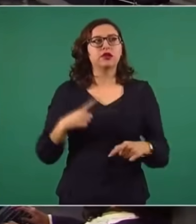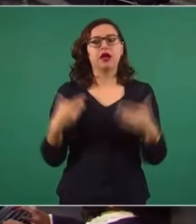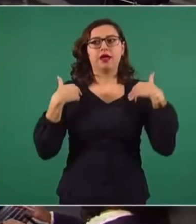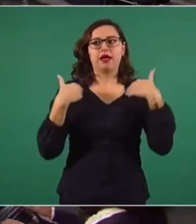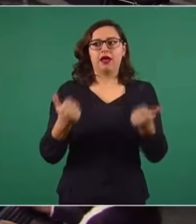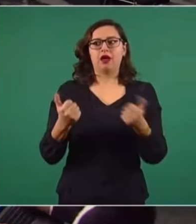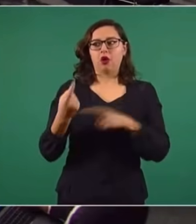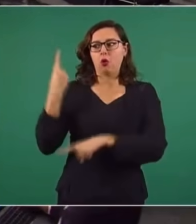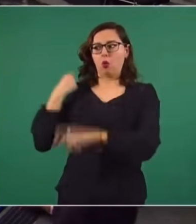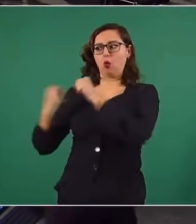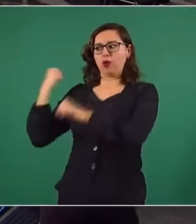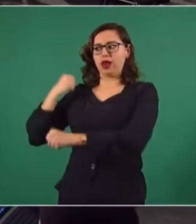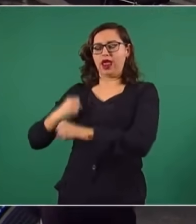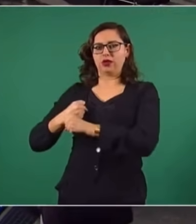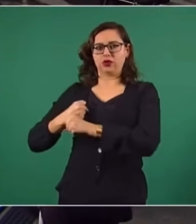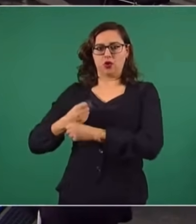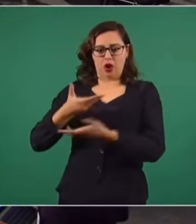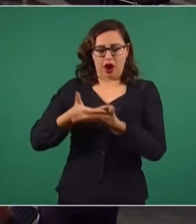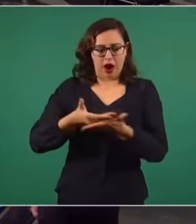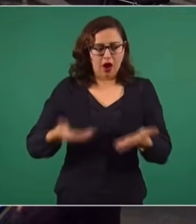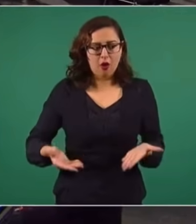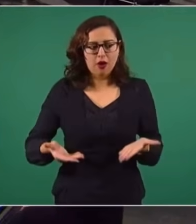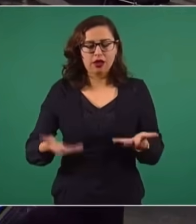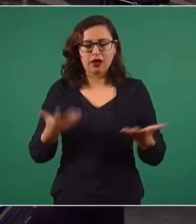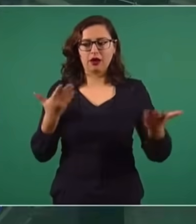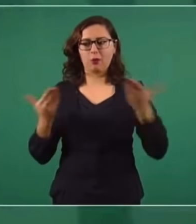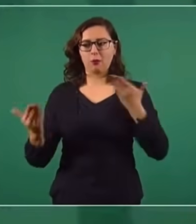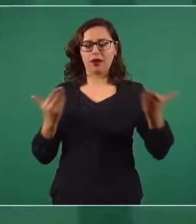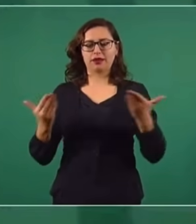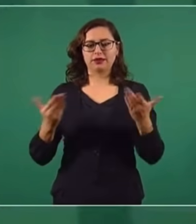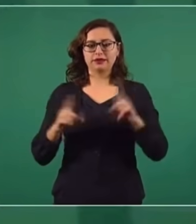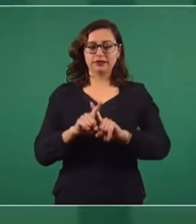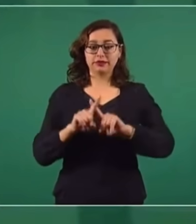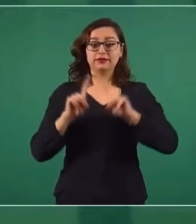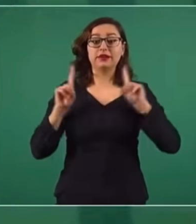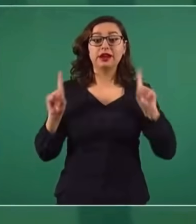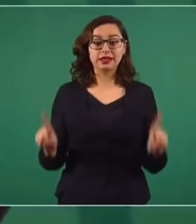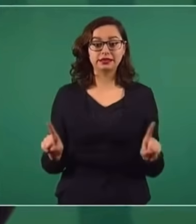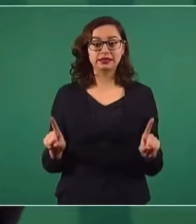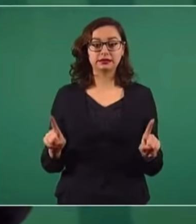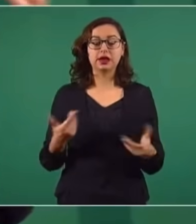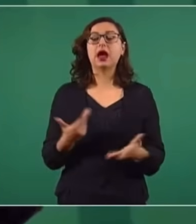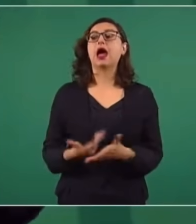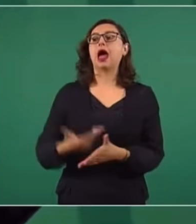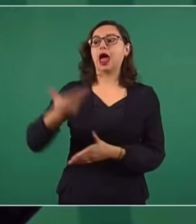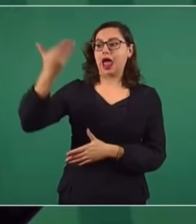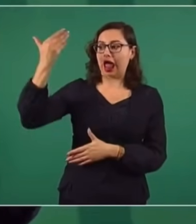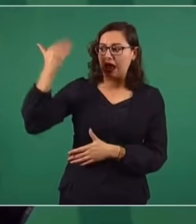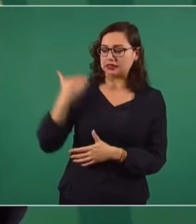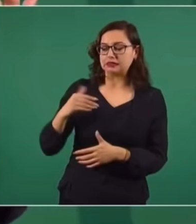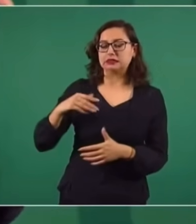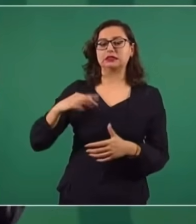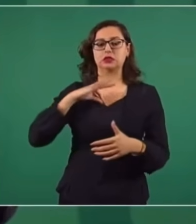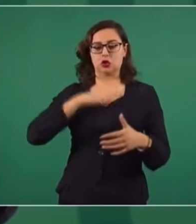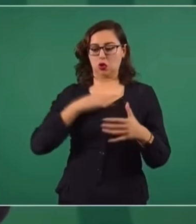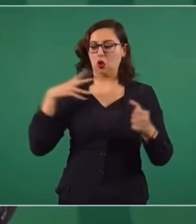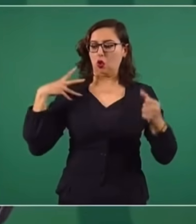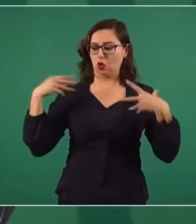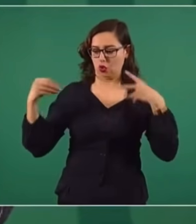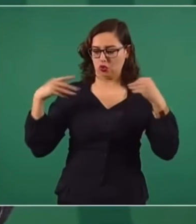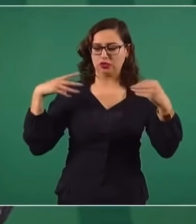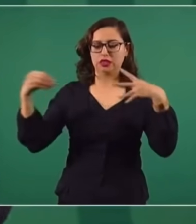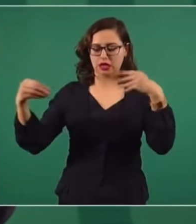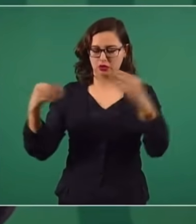el balance entre confinar para reducir los contagios y desconfinar para evitar el